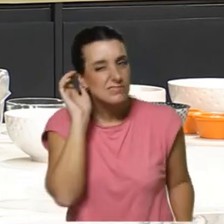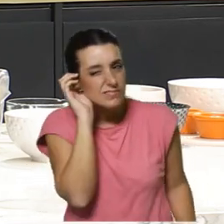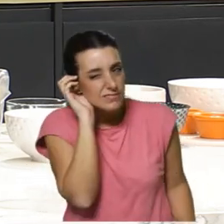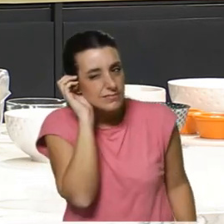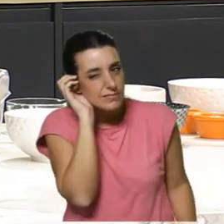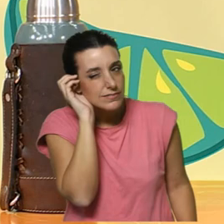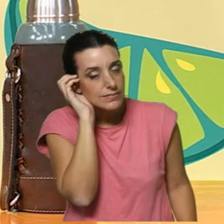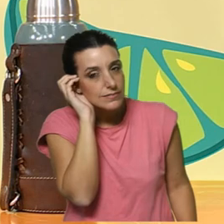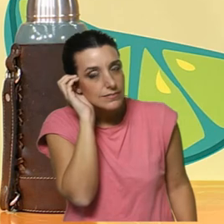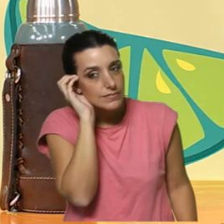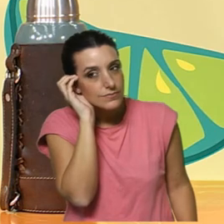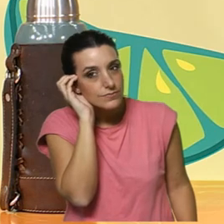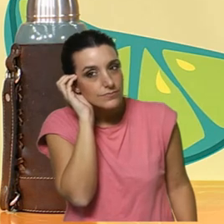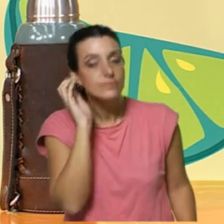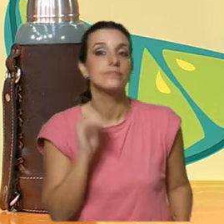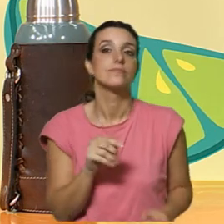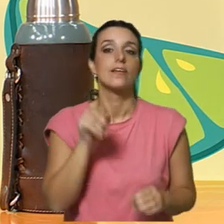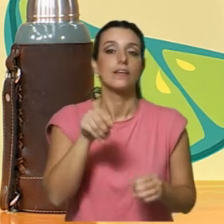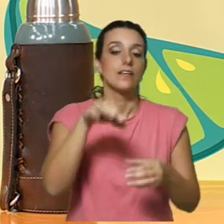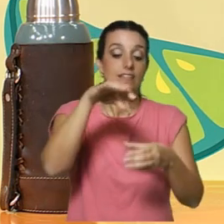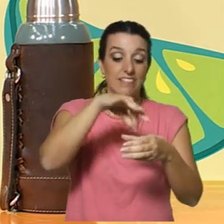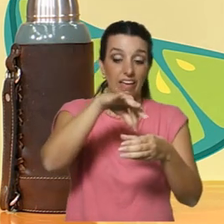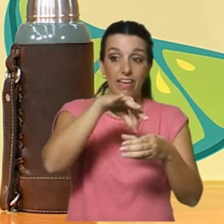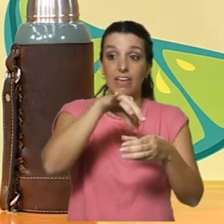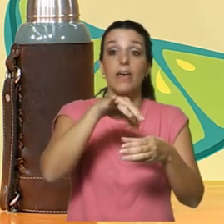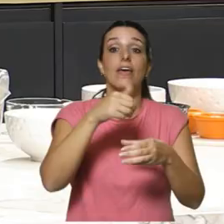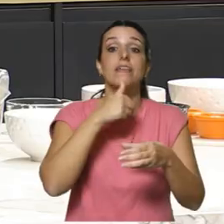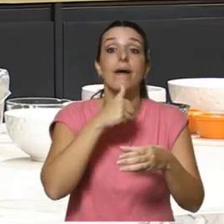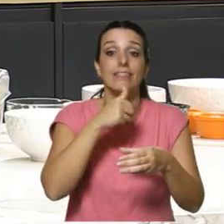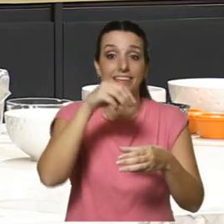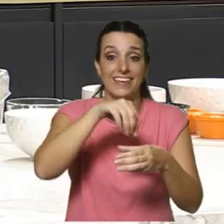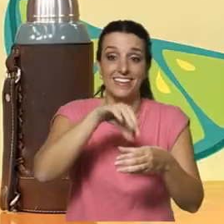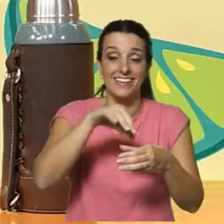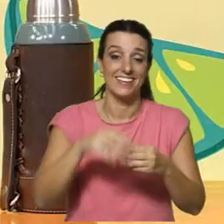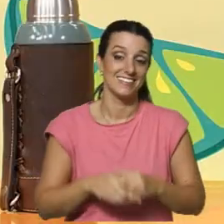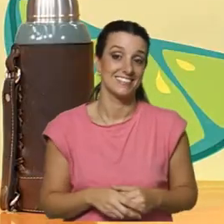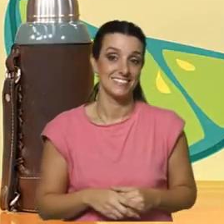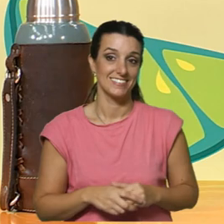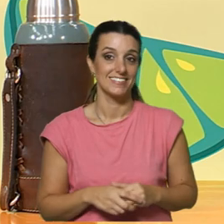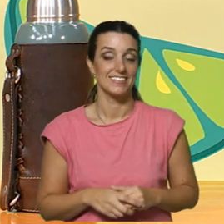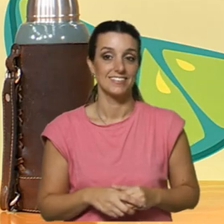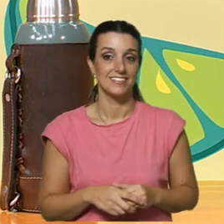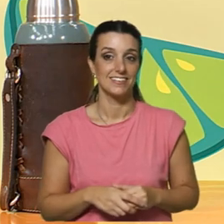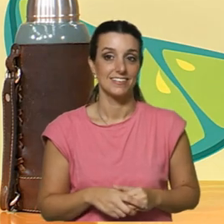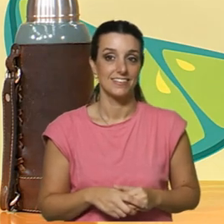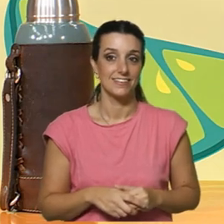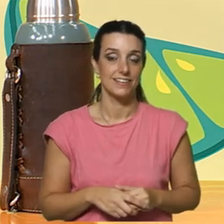Va y viene. Ah. Té de mate. Té de mate. O no mate sé. Té. Ahí, ya, déjenla por ahí.